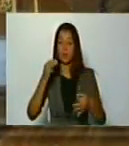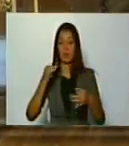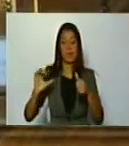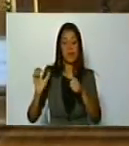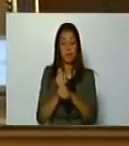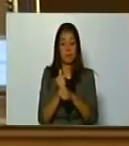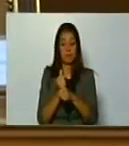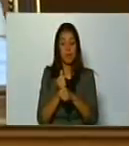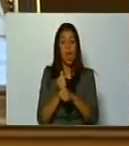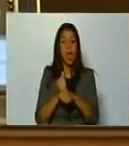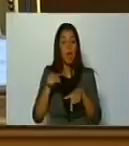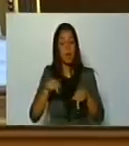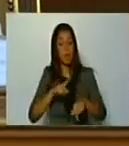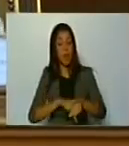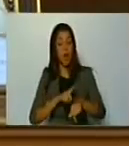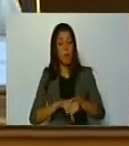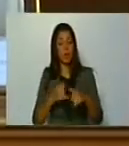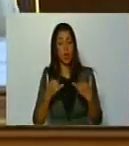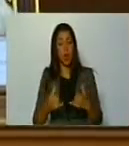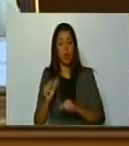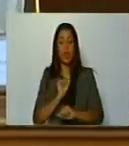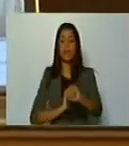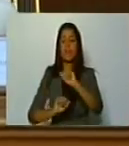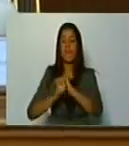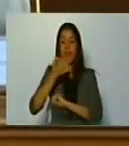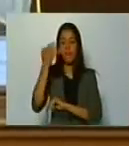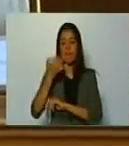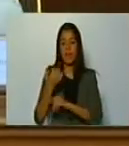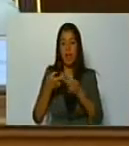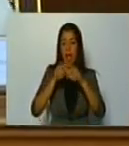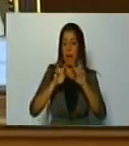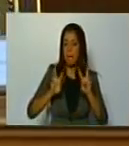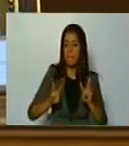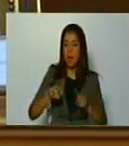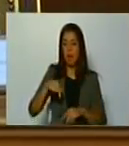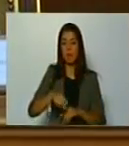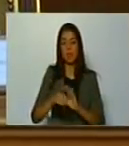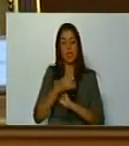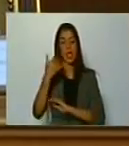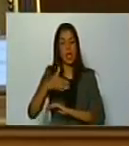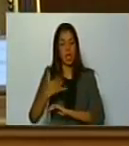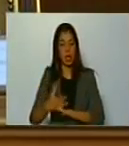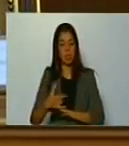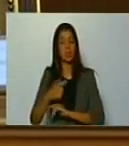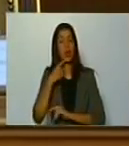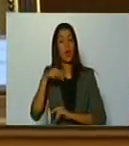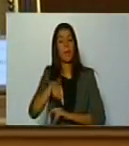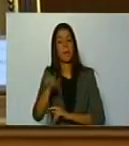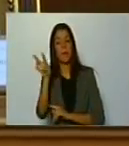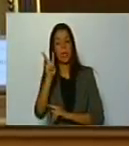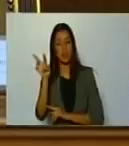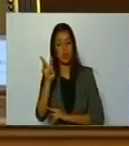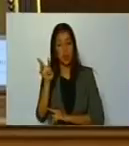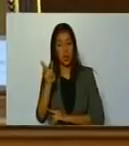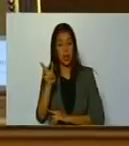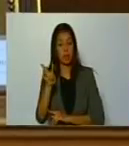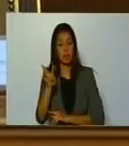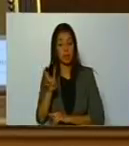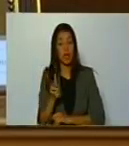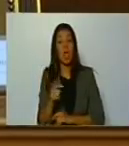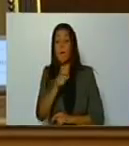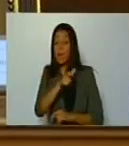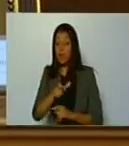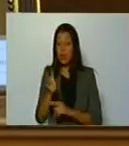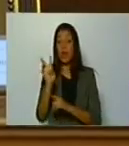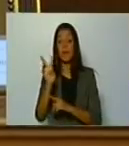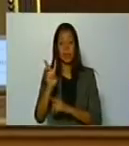de la defensa de la verdad, de la paz, del Estado de Derecho y del Estado de Justicia en Venezuela. Y así como los venezolanos